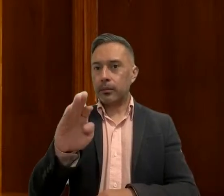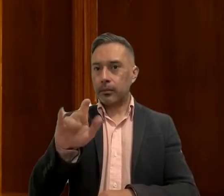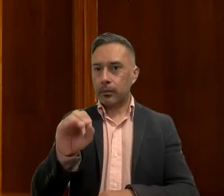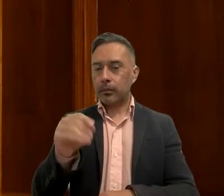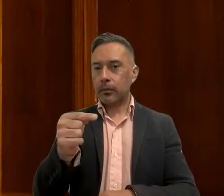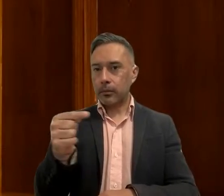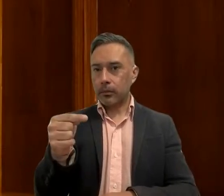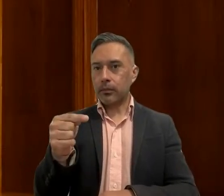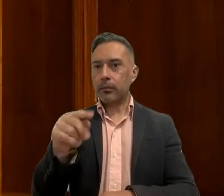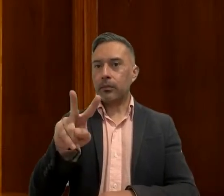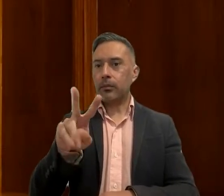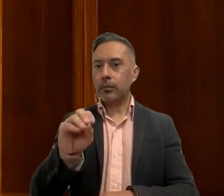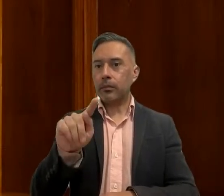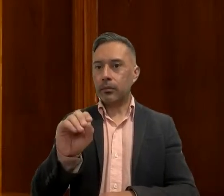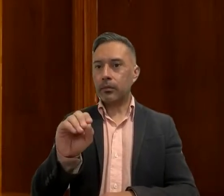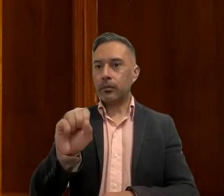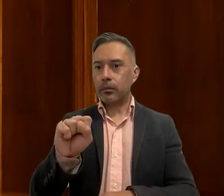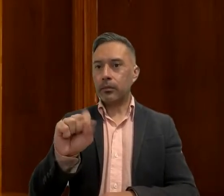http://www.diputados.gov.mx/leyesbiblio/voto